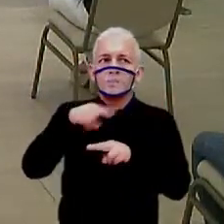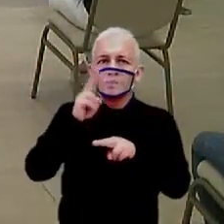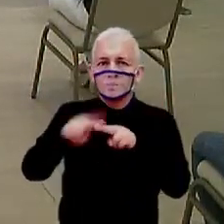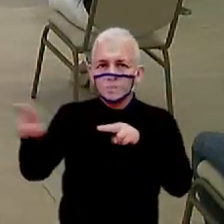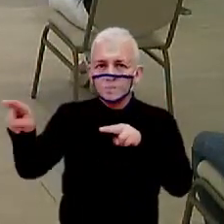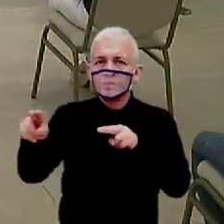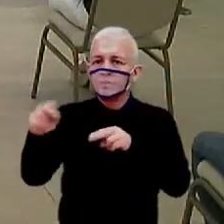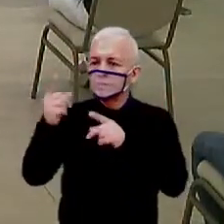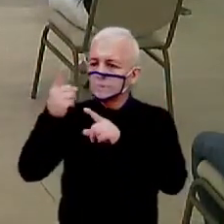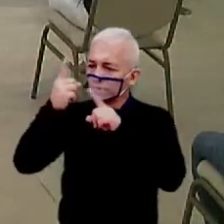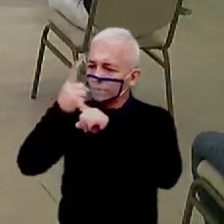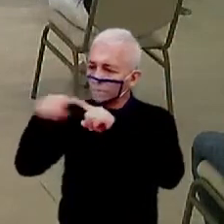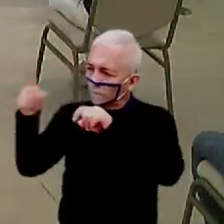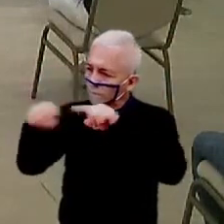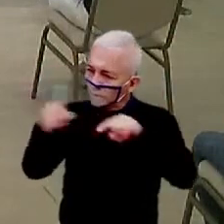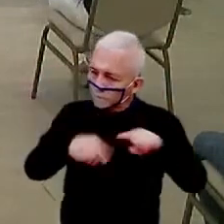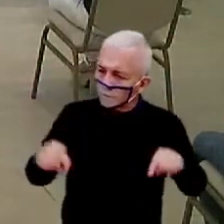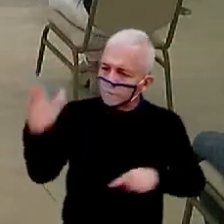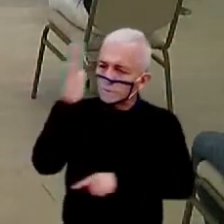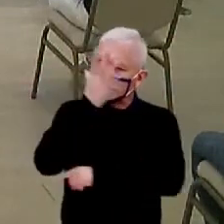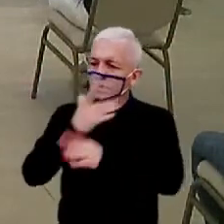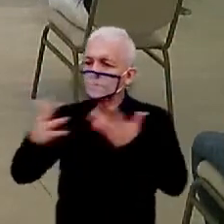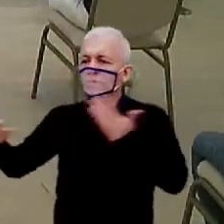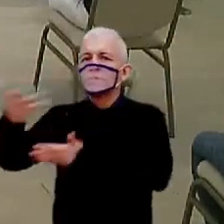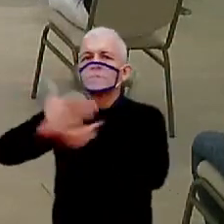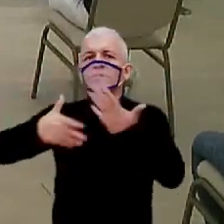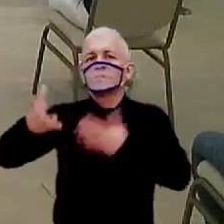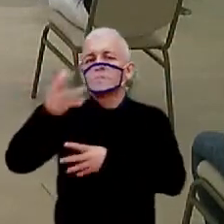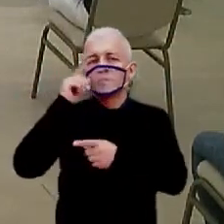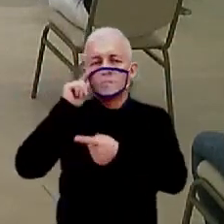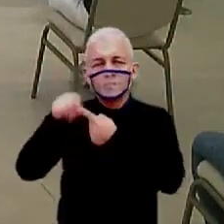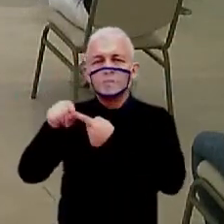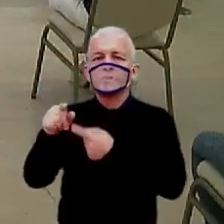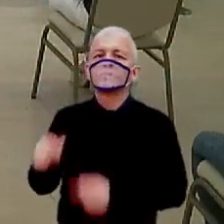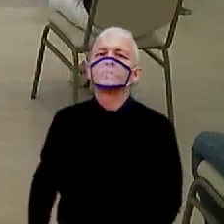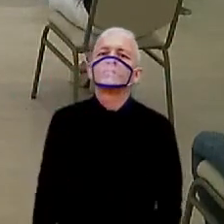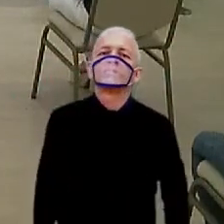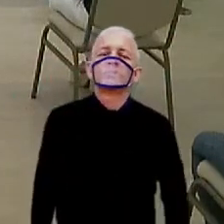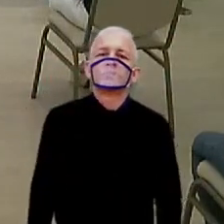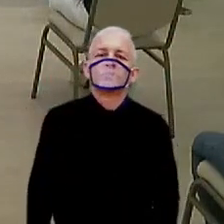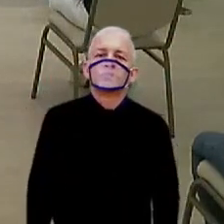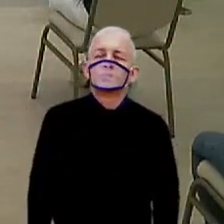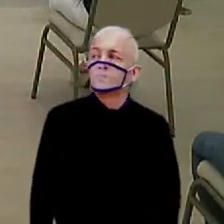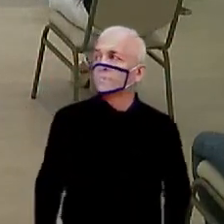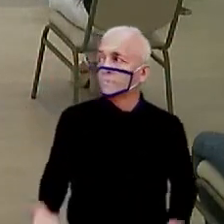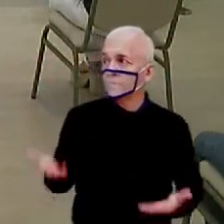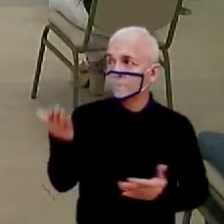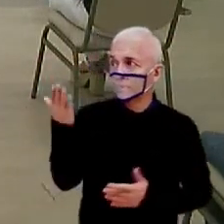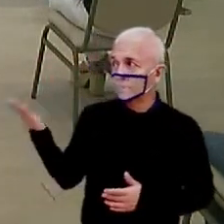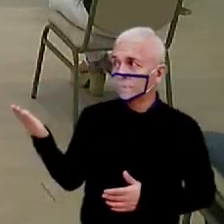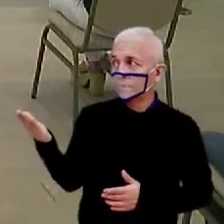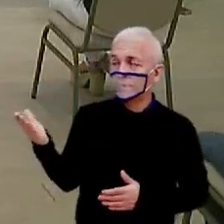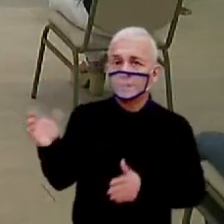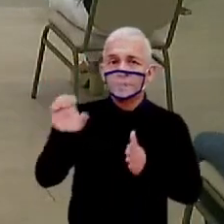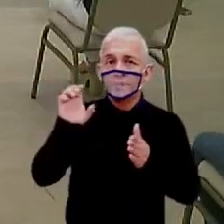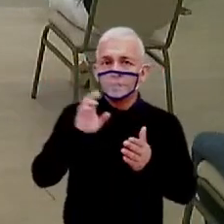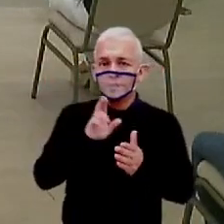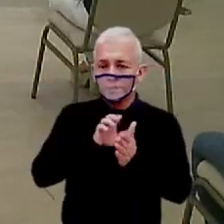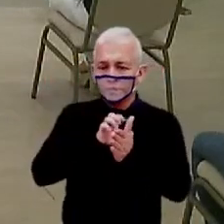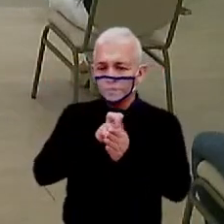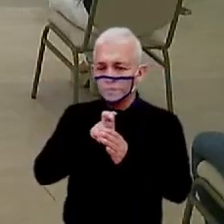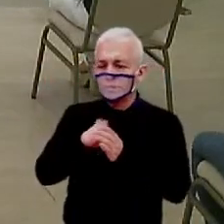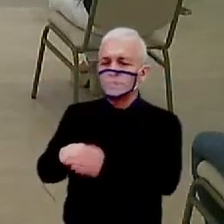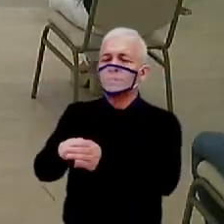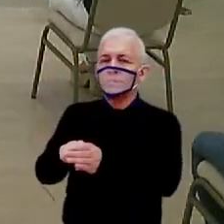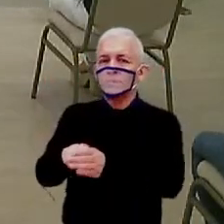naturaleza, con la biodiversidad que tenemos y a la que le estamos de verdad apostando. Aquí podemos ver la estación de llegada, que va a tener